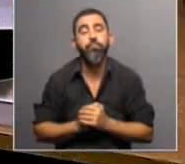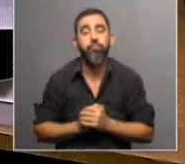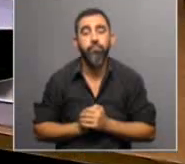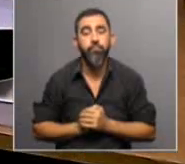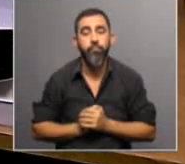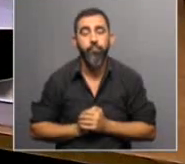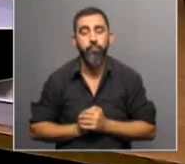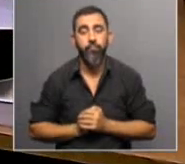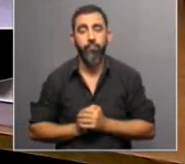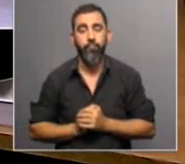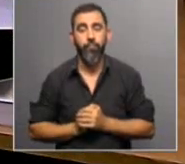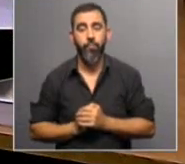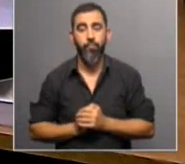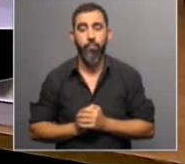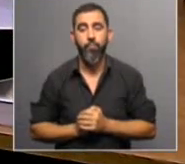Fotografía.